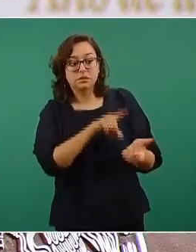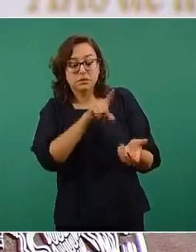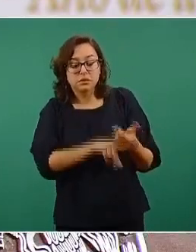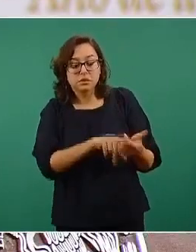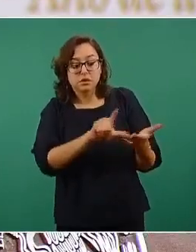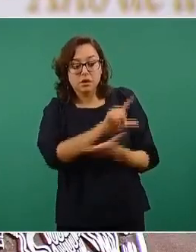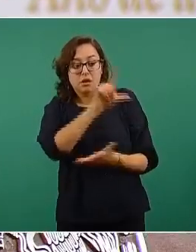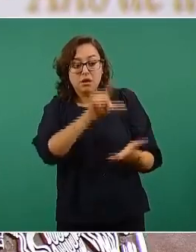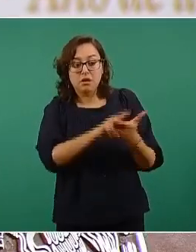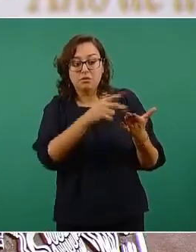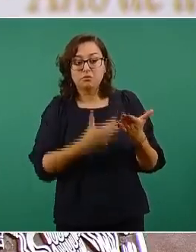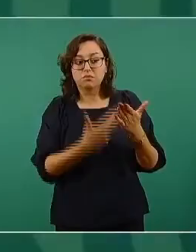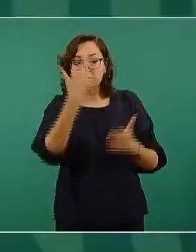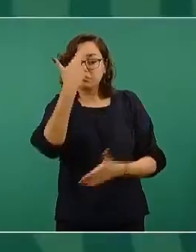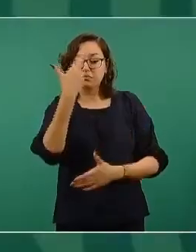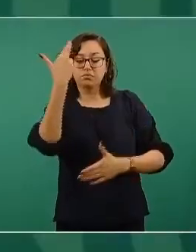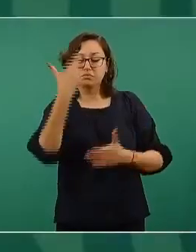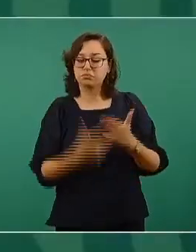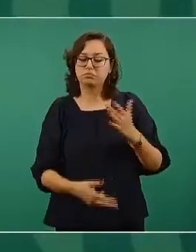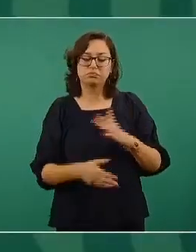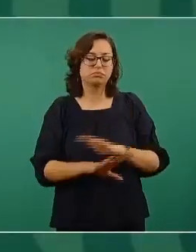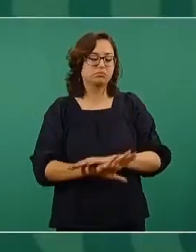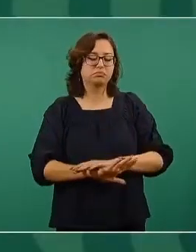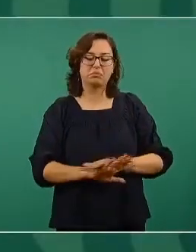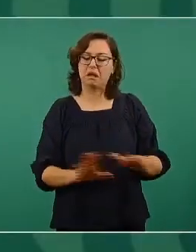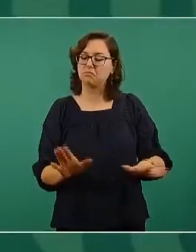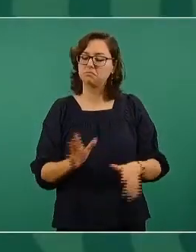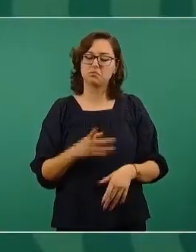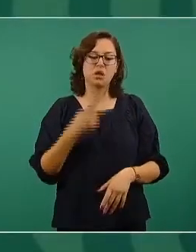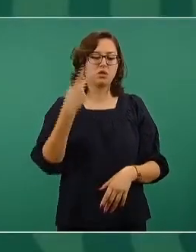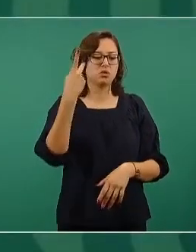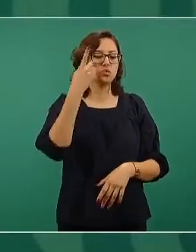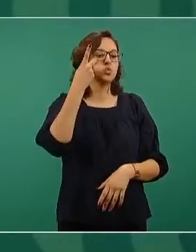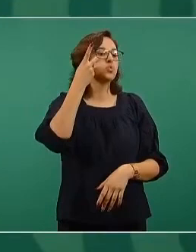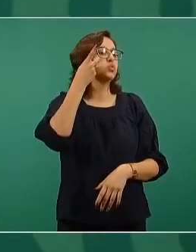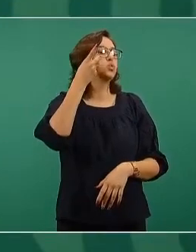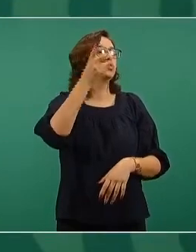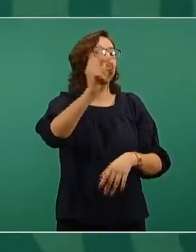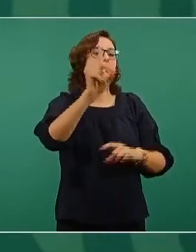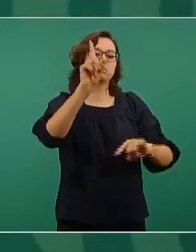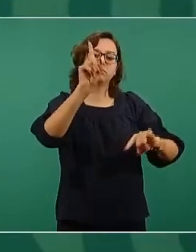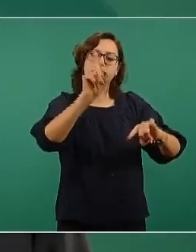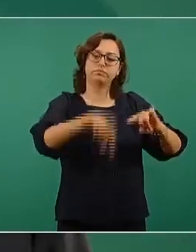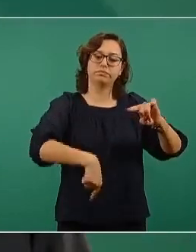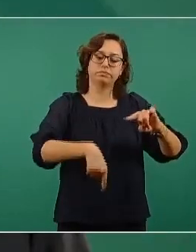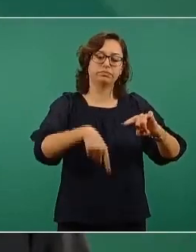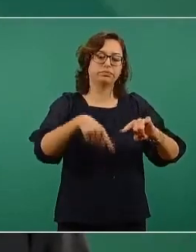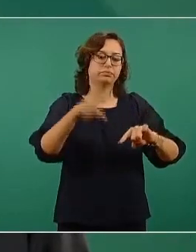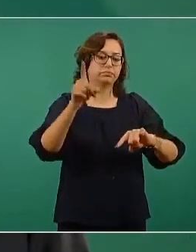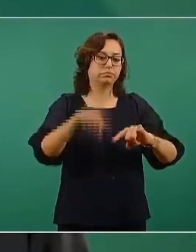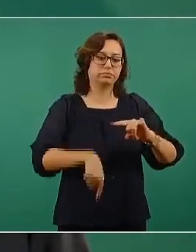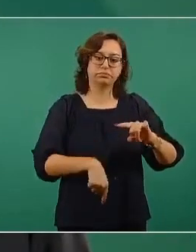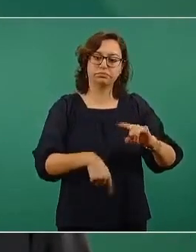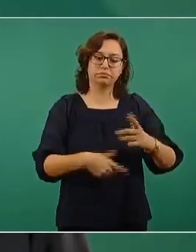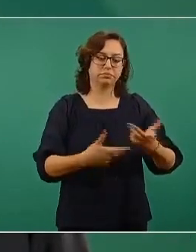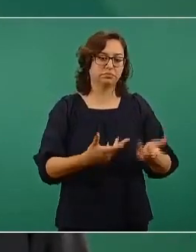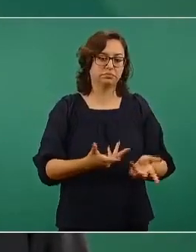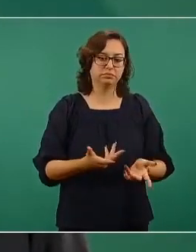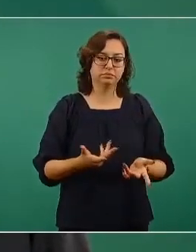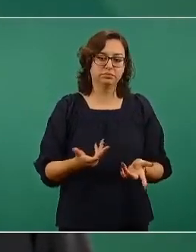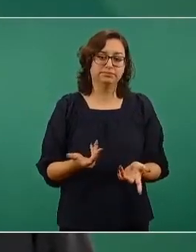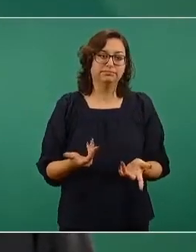pasan esos bienes a dominio público, a dominio de la nación, y no hay